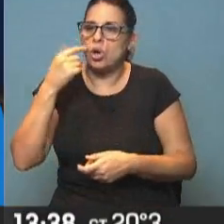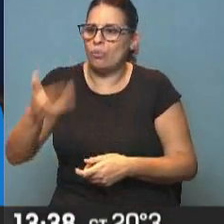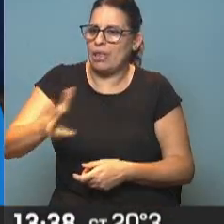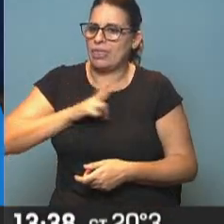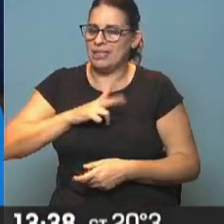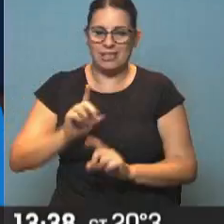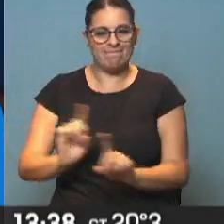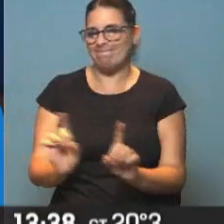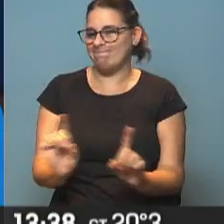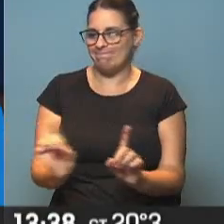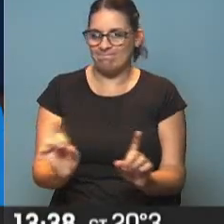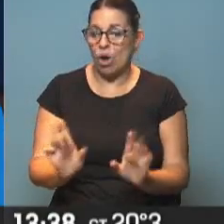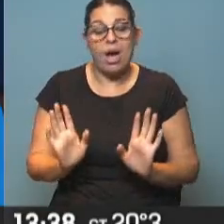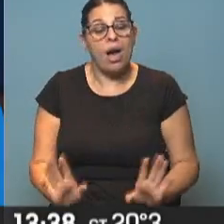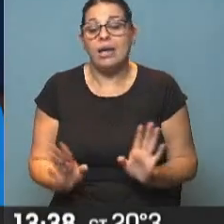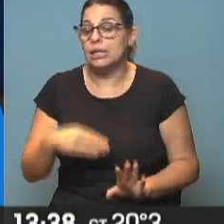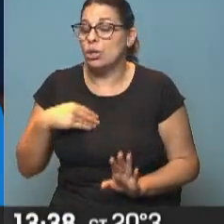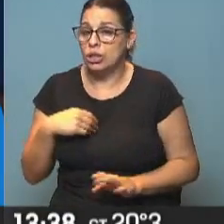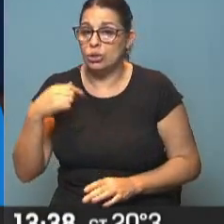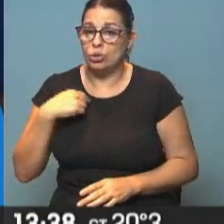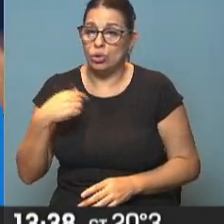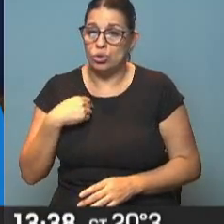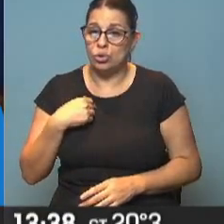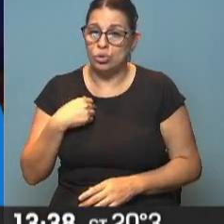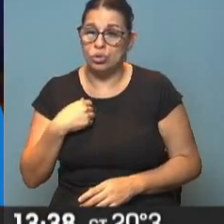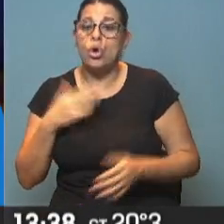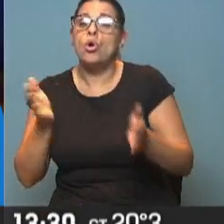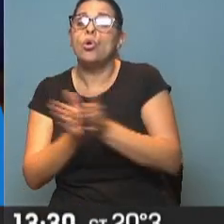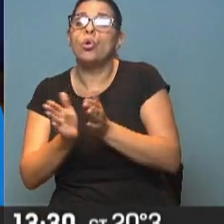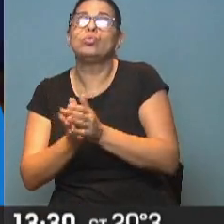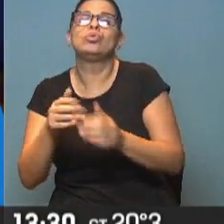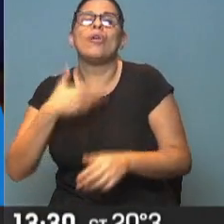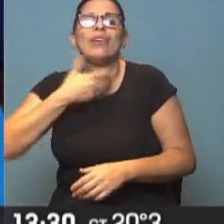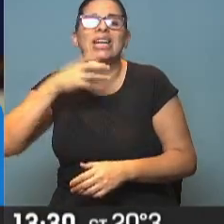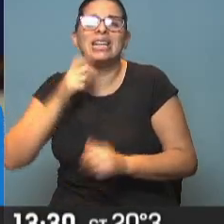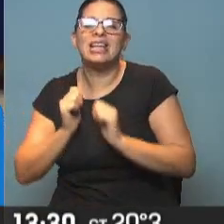dice no mira esto es así es ahí yo me voy con fernando muñoz el local